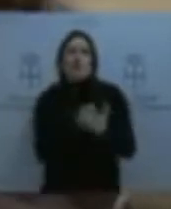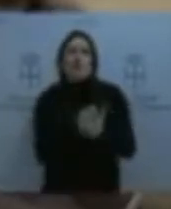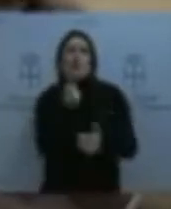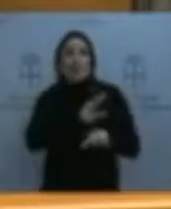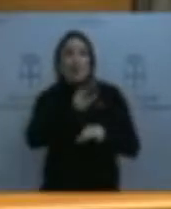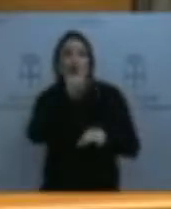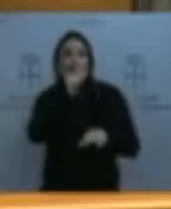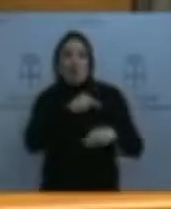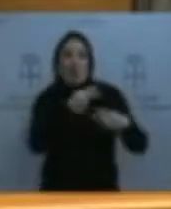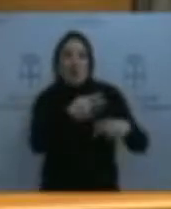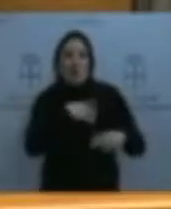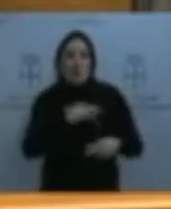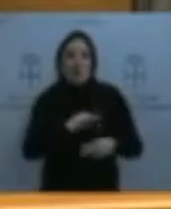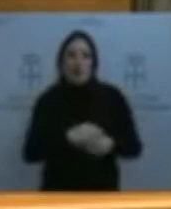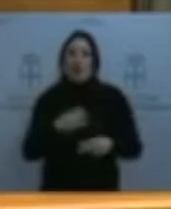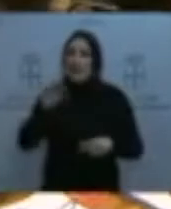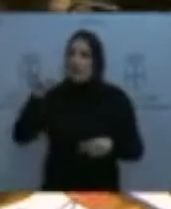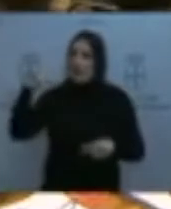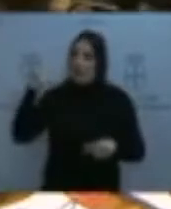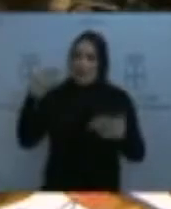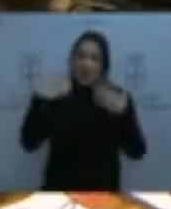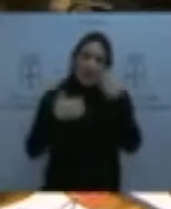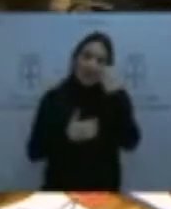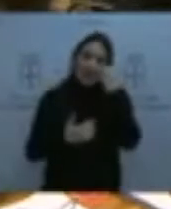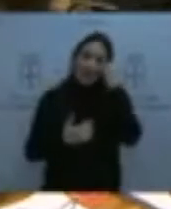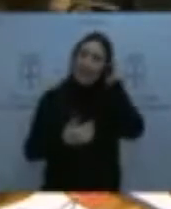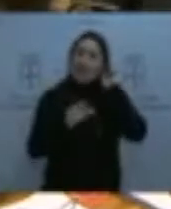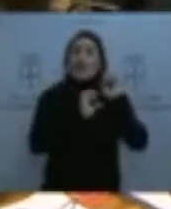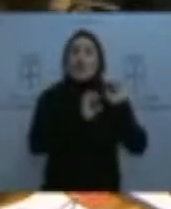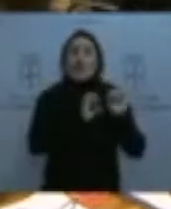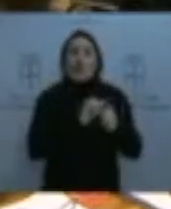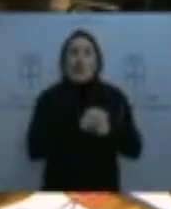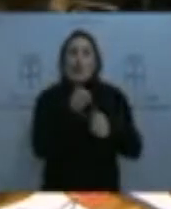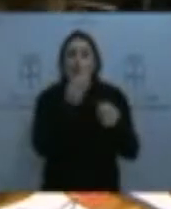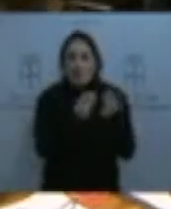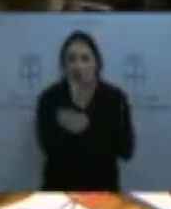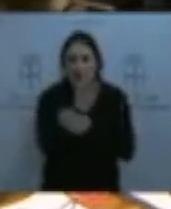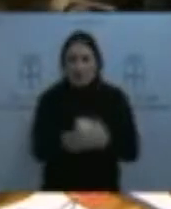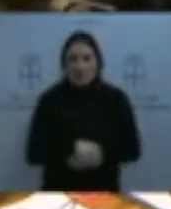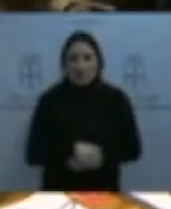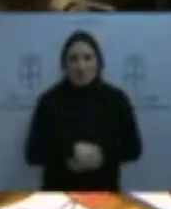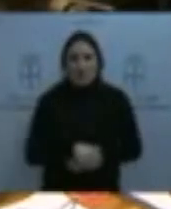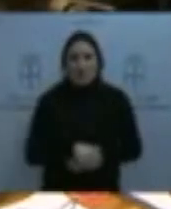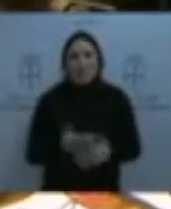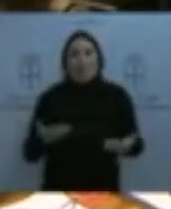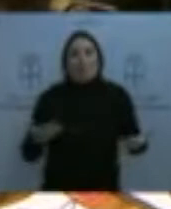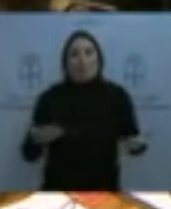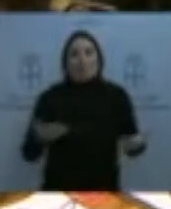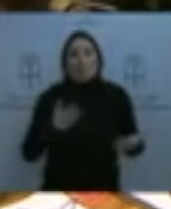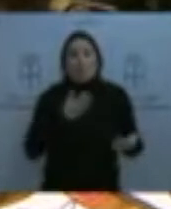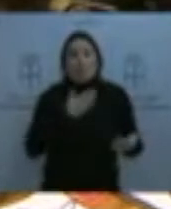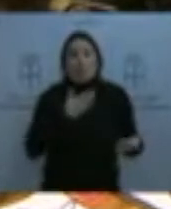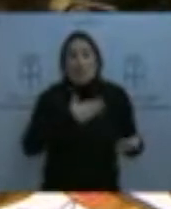centro? Sí, presidente, gracias. Señoría, buenos días. Como es lógico, mi